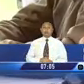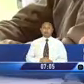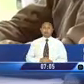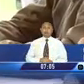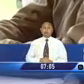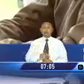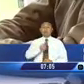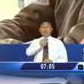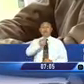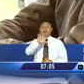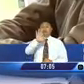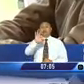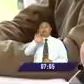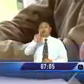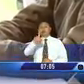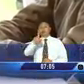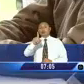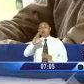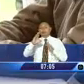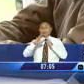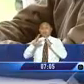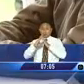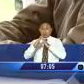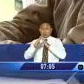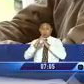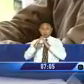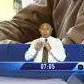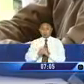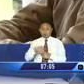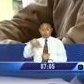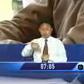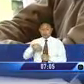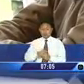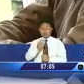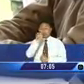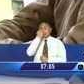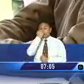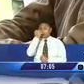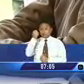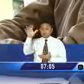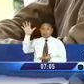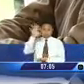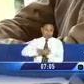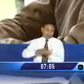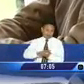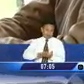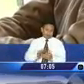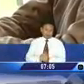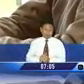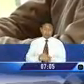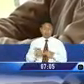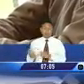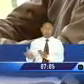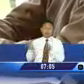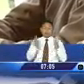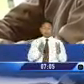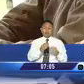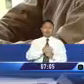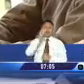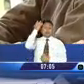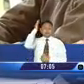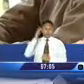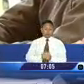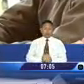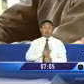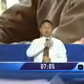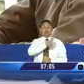291 están categorizadas en semáforo rojo. En semáforo amarillo tenemos